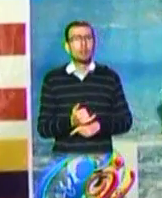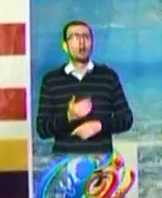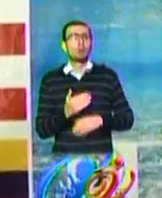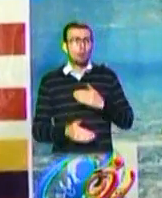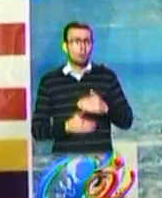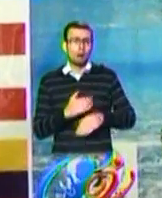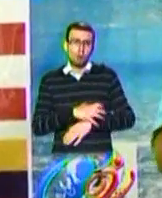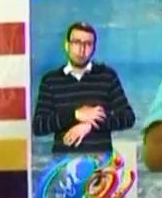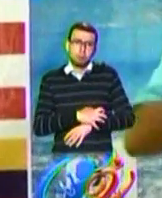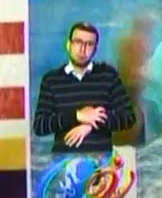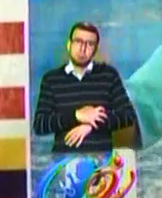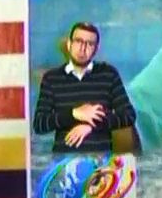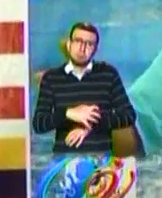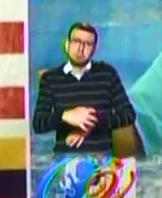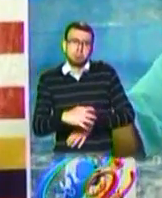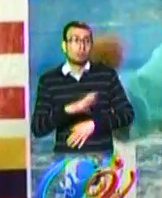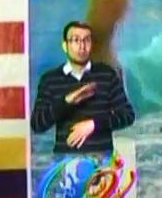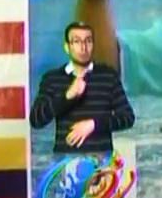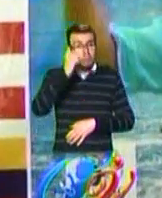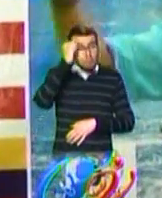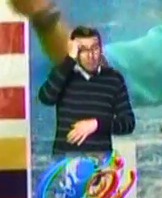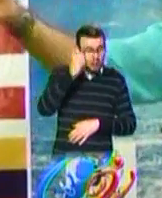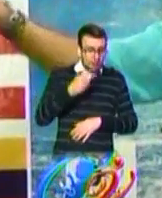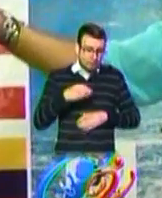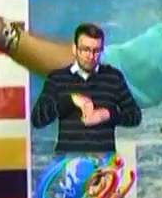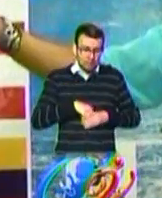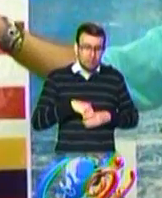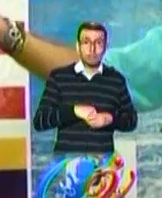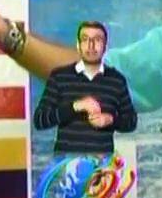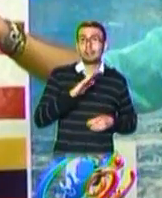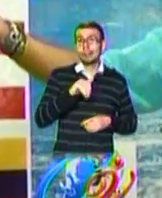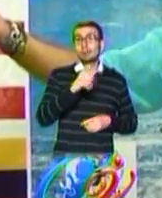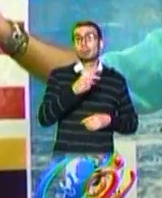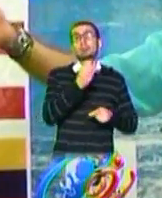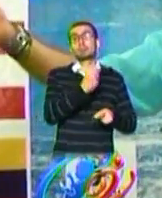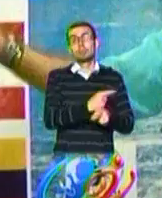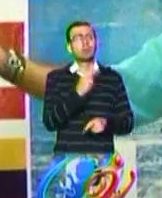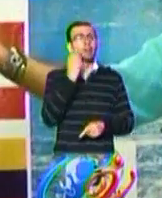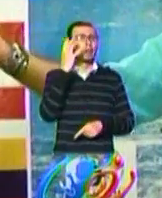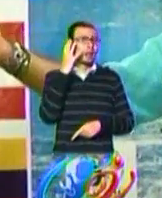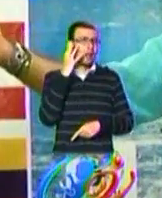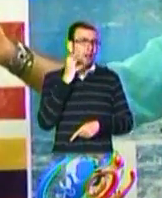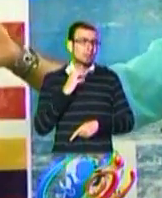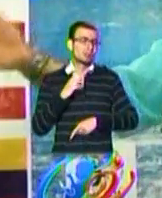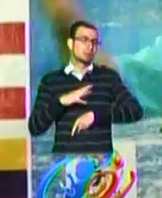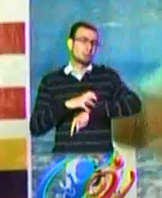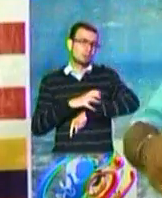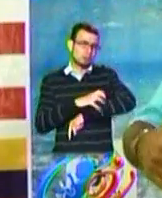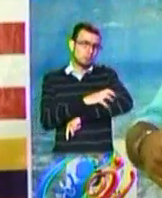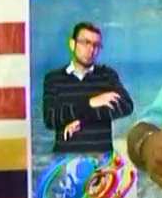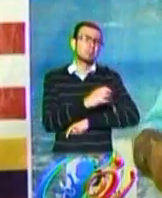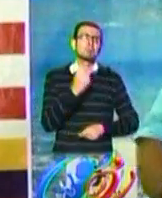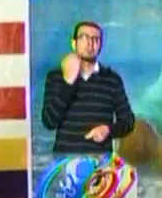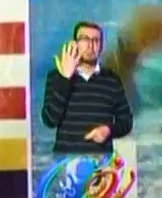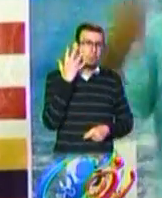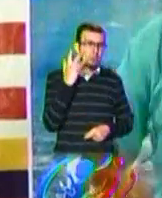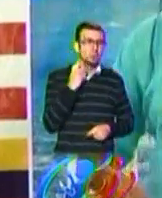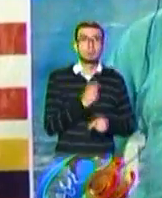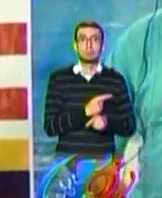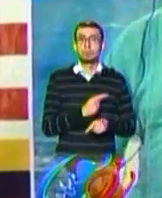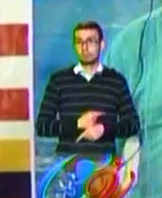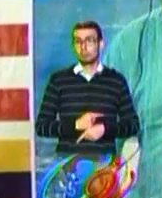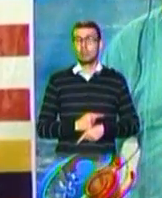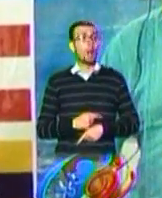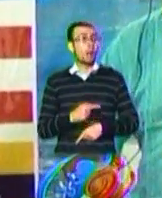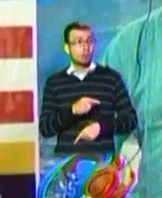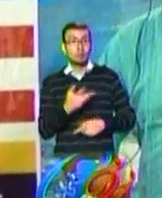tumoral, aparece el quiste y finalmente lo que estamos viendo todos los días, el cáncer. ¿Y sabe qué hacemos? Tratamos